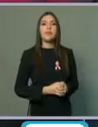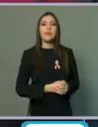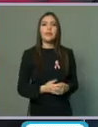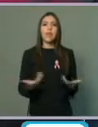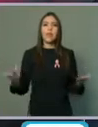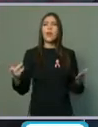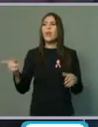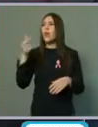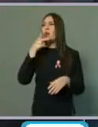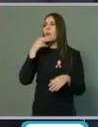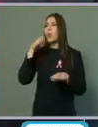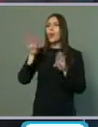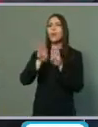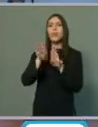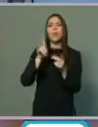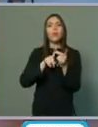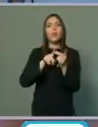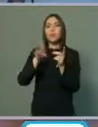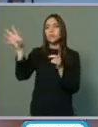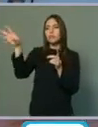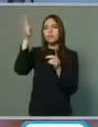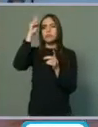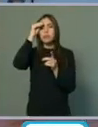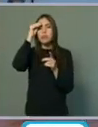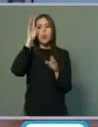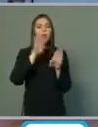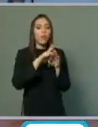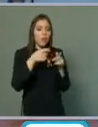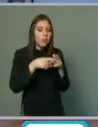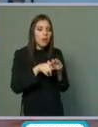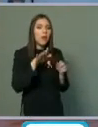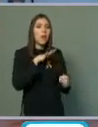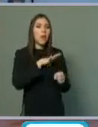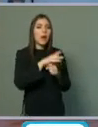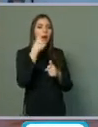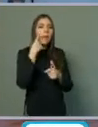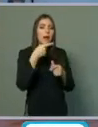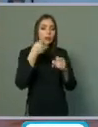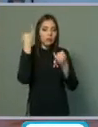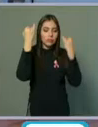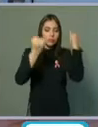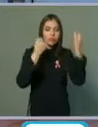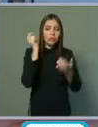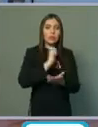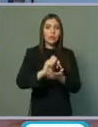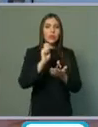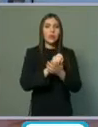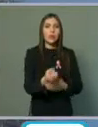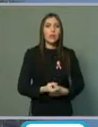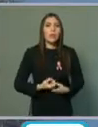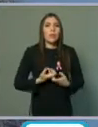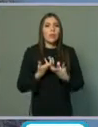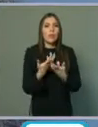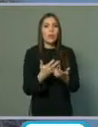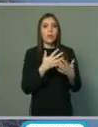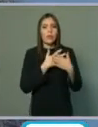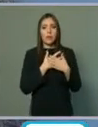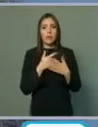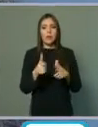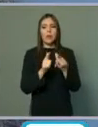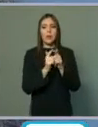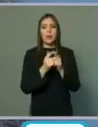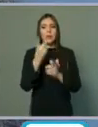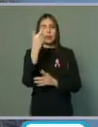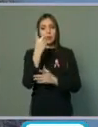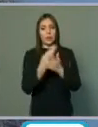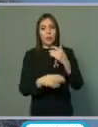versan? Mira, él escribió solamente 3 libros. 2 de ellos son considerados como muy difíciles y a veces espantan a la gente. El último, el que vamos a hablar